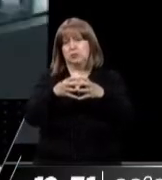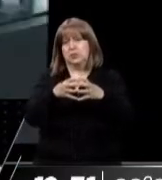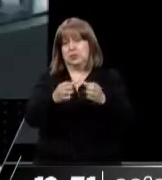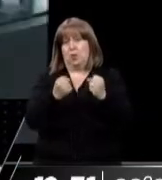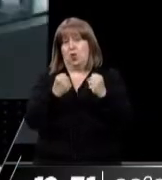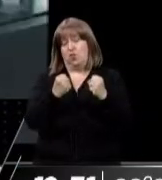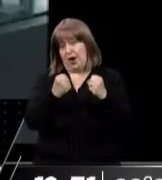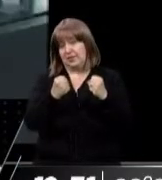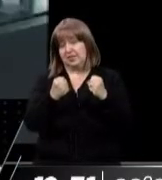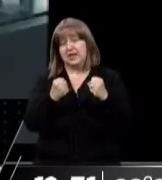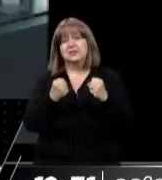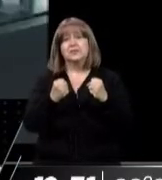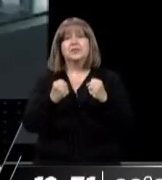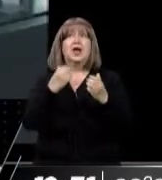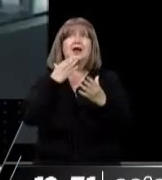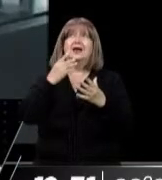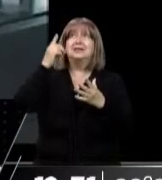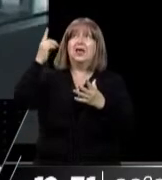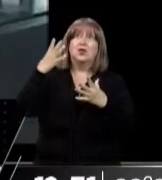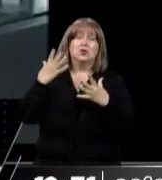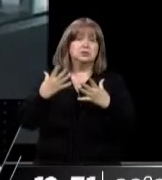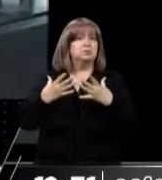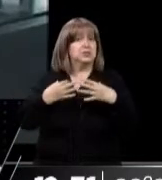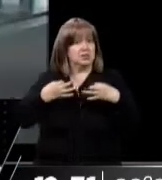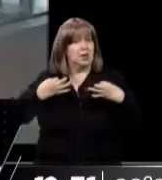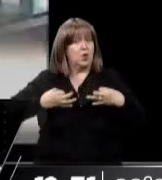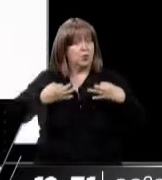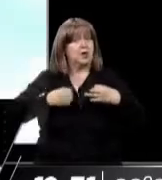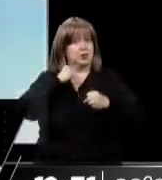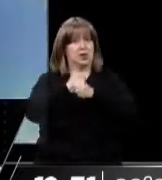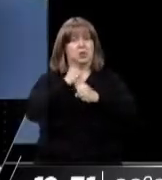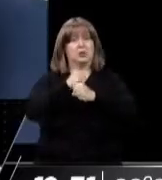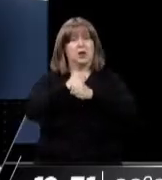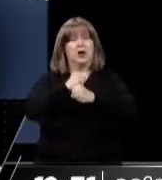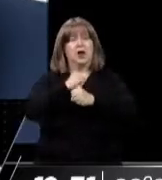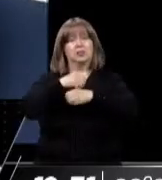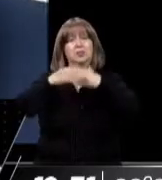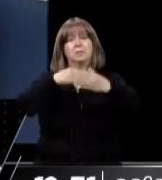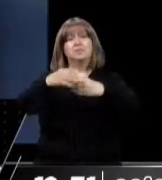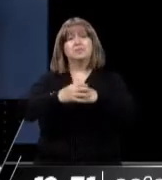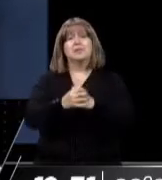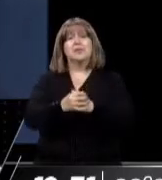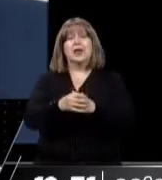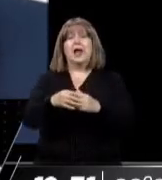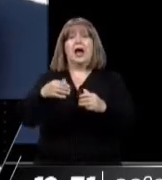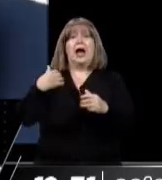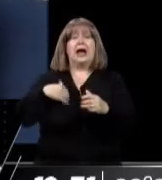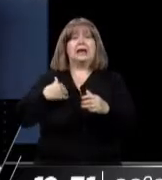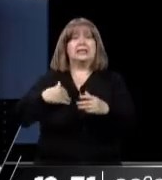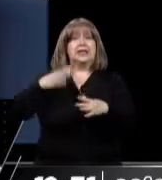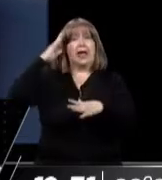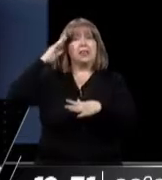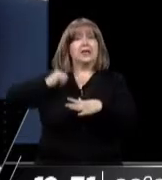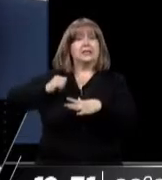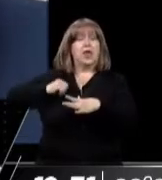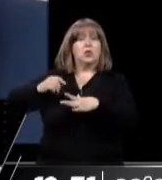pero gracias a dios está está muy entera muy integrada y en argentina después de la dictadura no